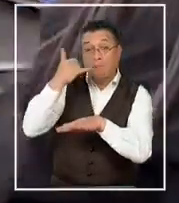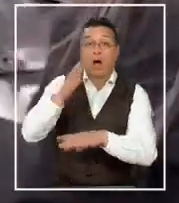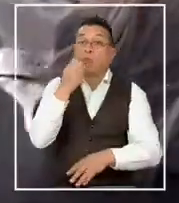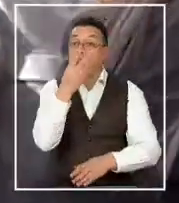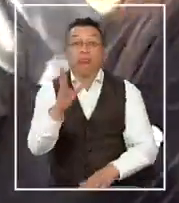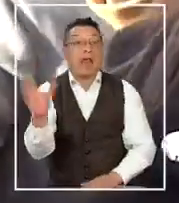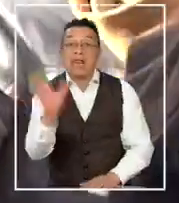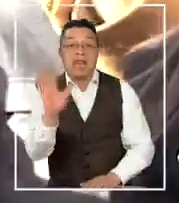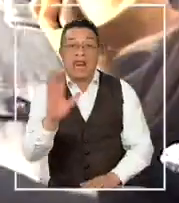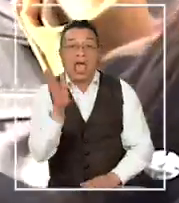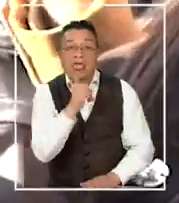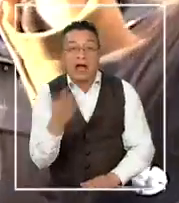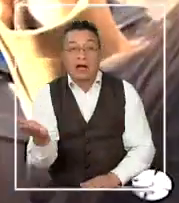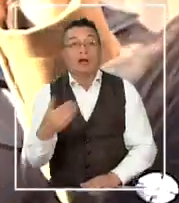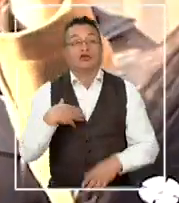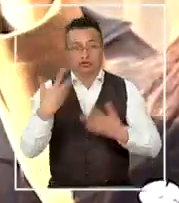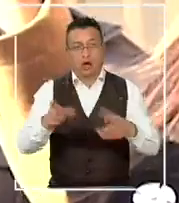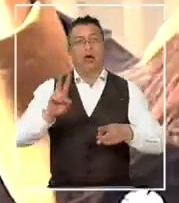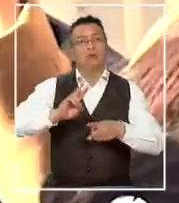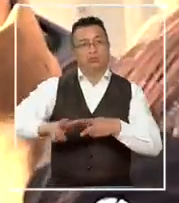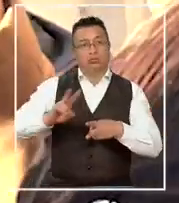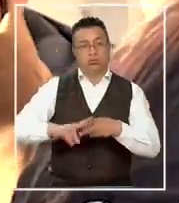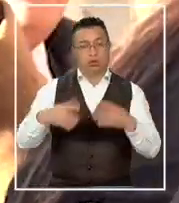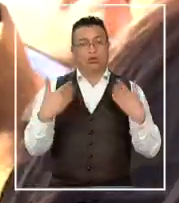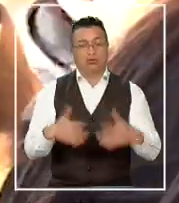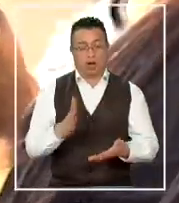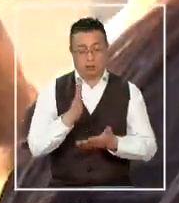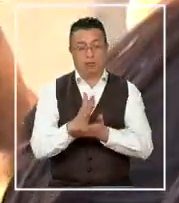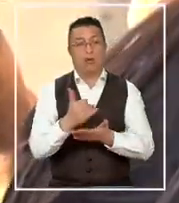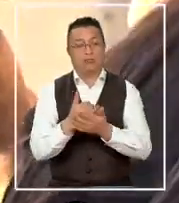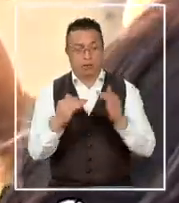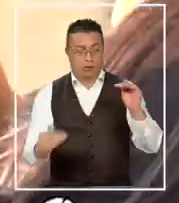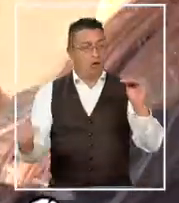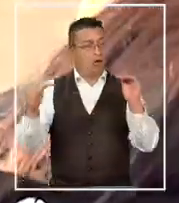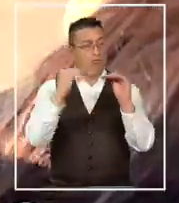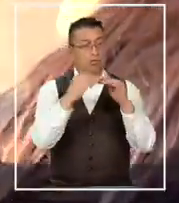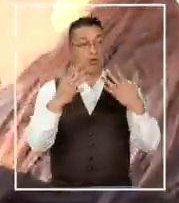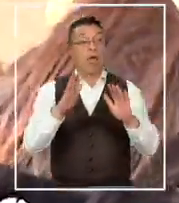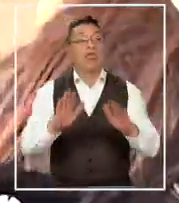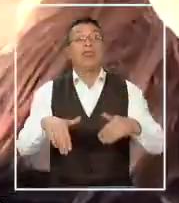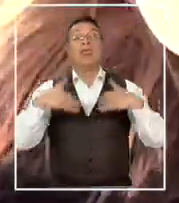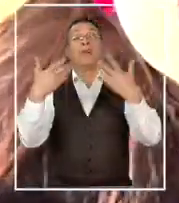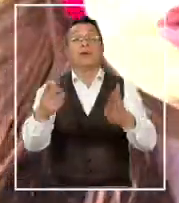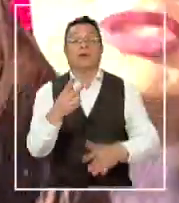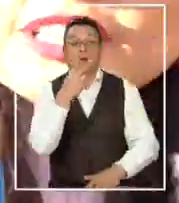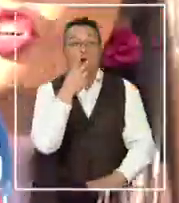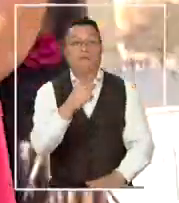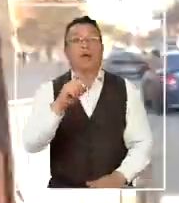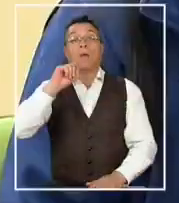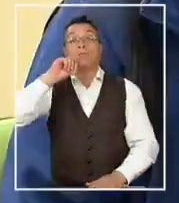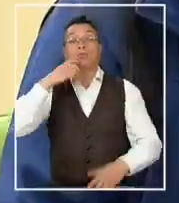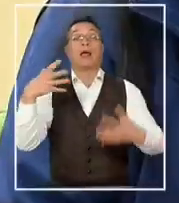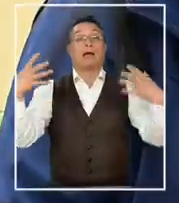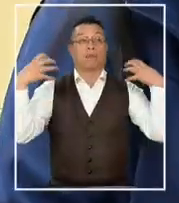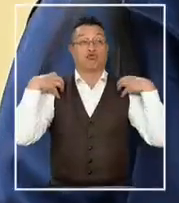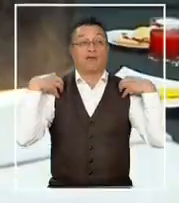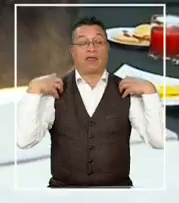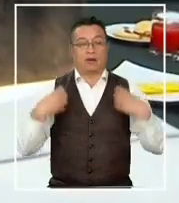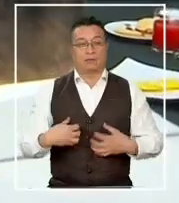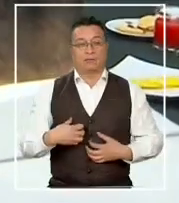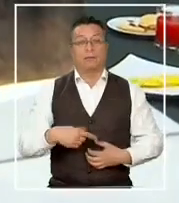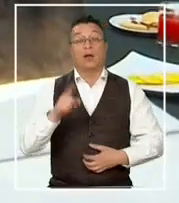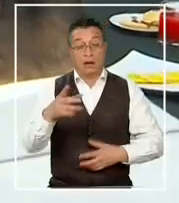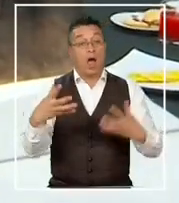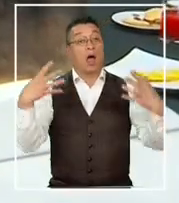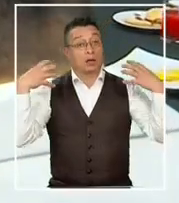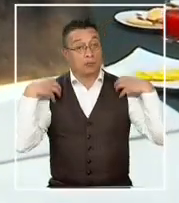Se corrigió el error, se están haciendo las medidas correspondientes y después vamos a ver el tema de la responsabilidad. Responsabilidades por